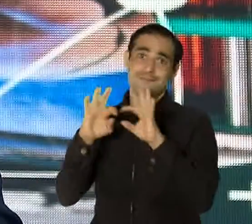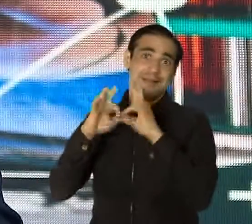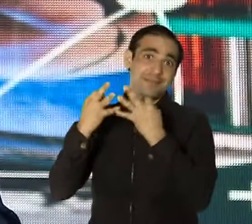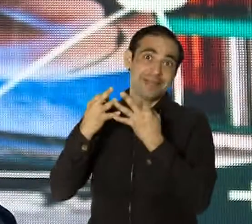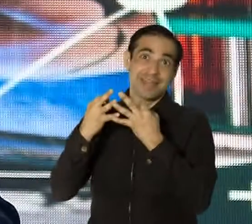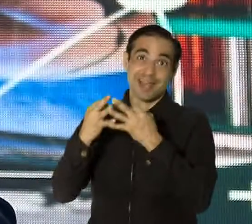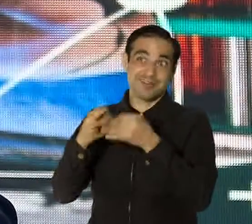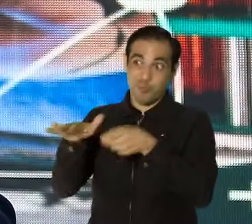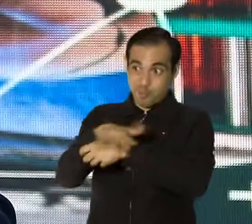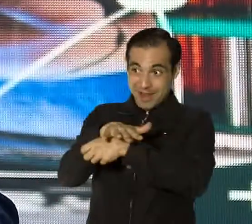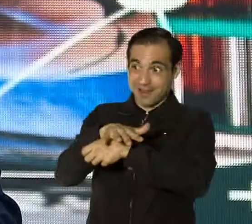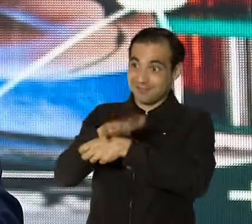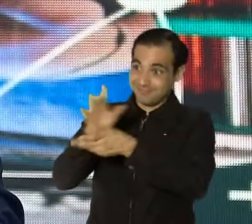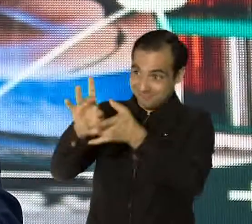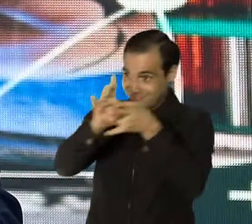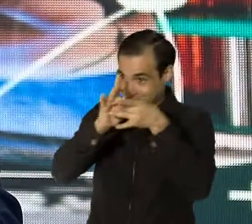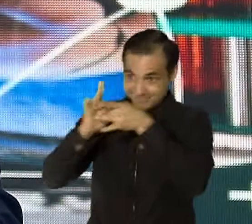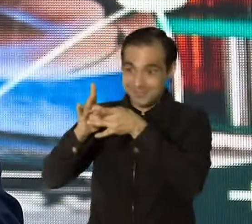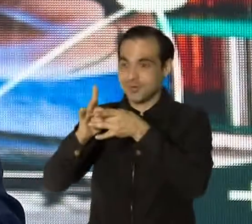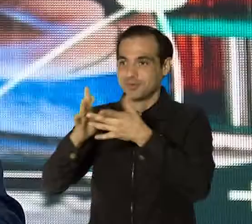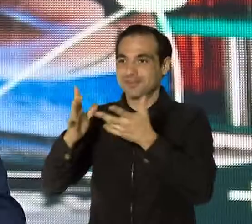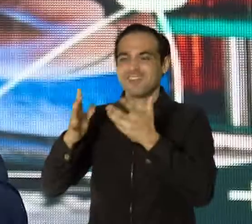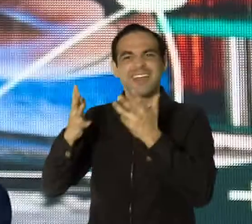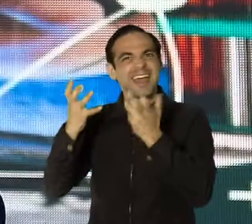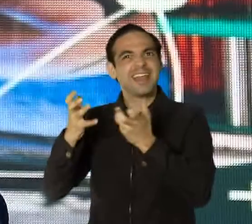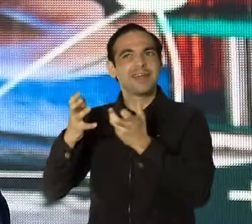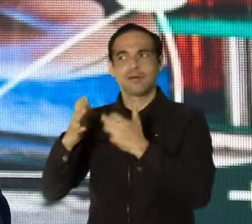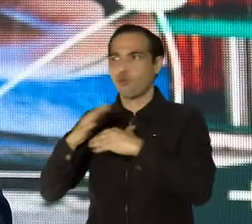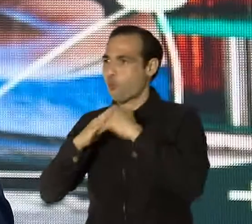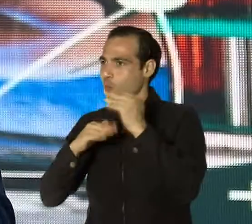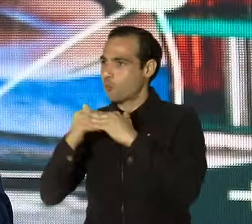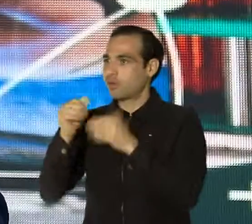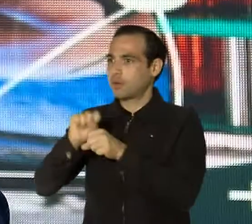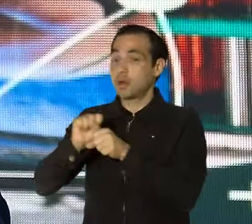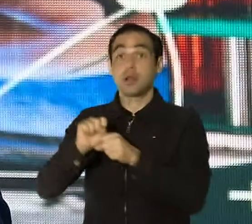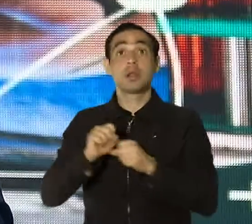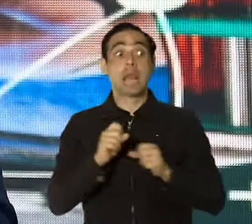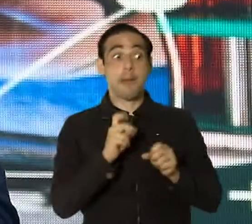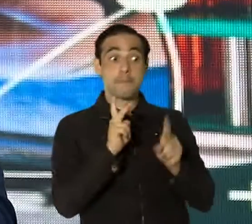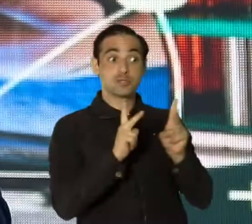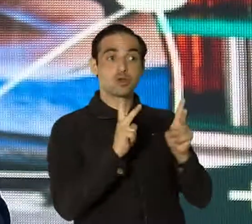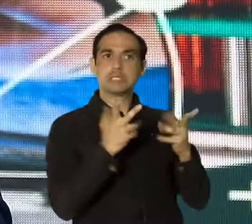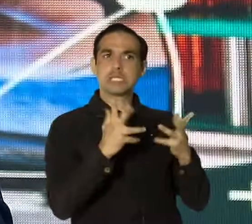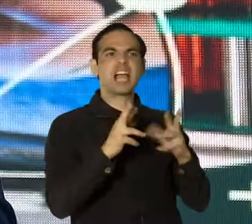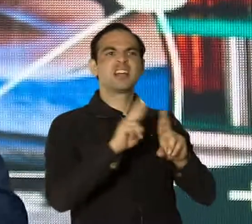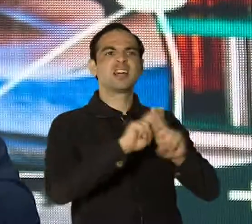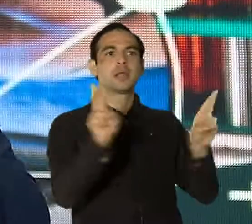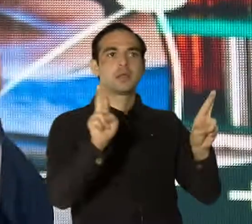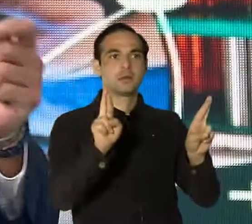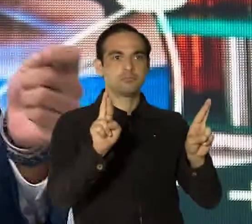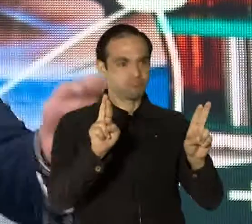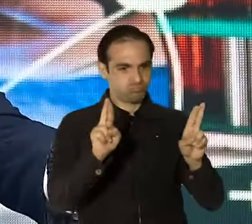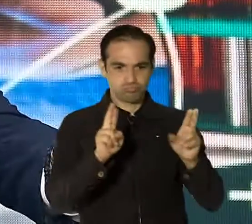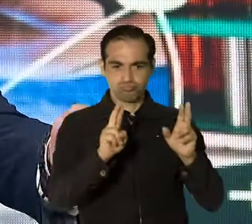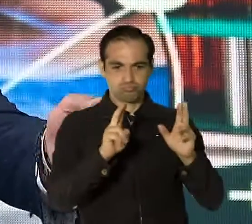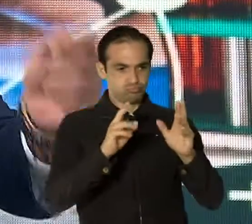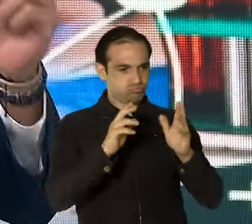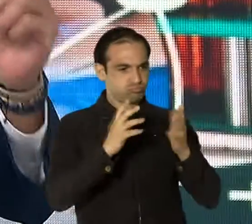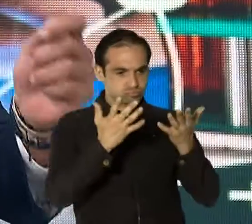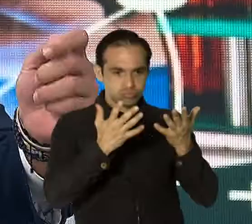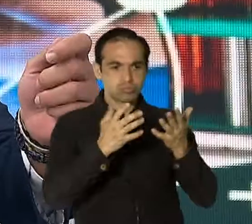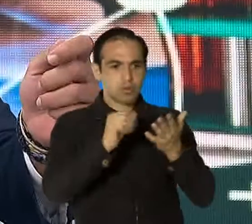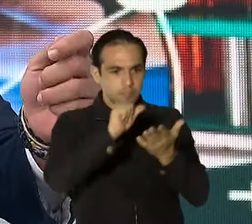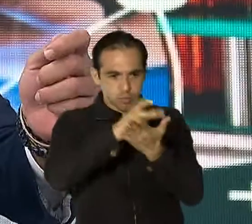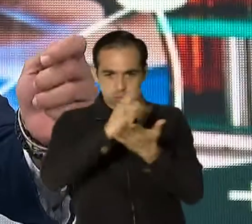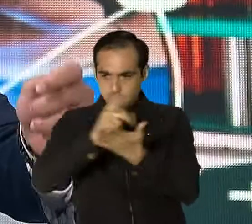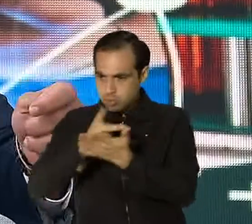algún momento dado de la pandemia, pues el cliente ya está preparado, se precalifica, se preaprueba y cuando llega la oportunidad de una casa que